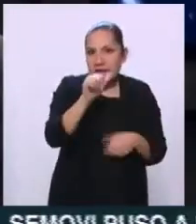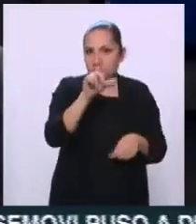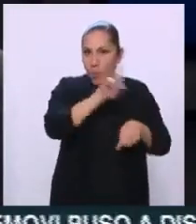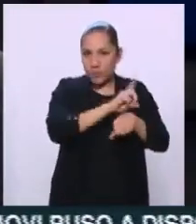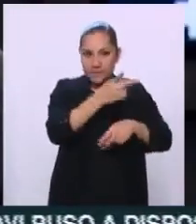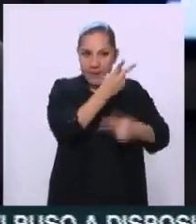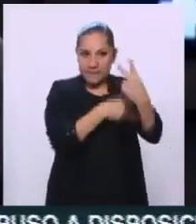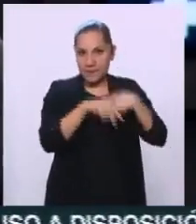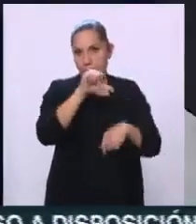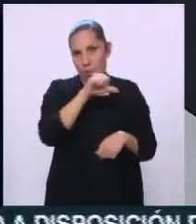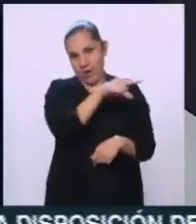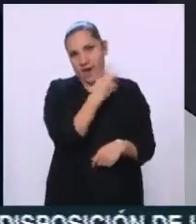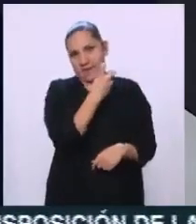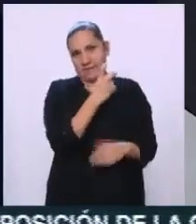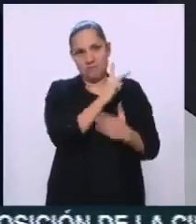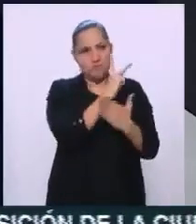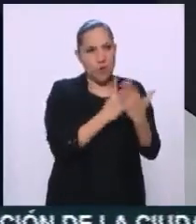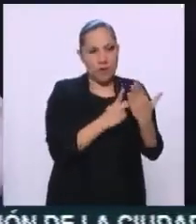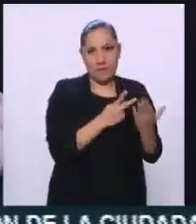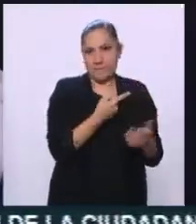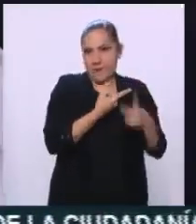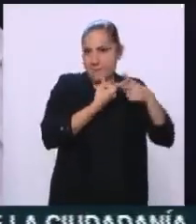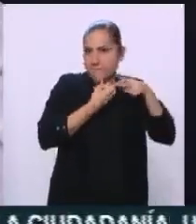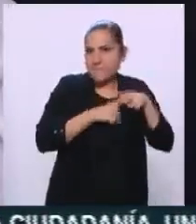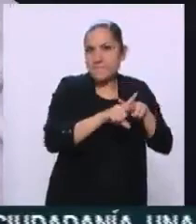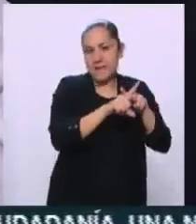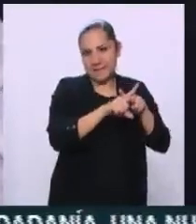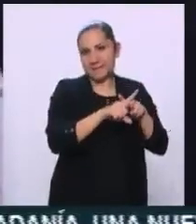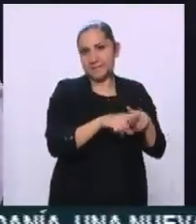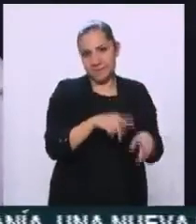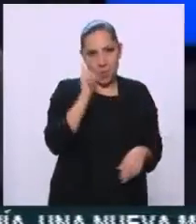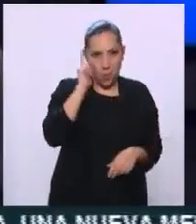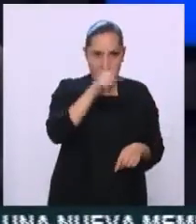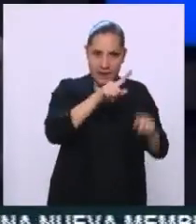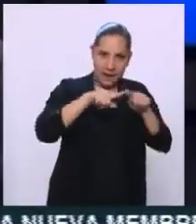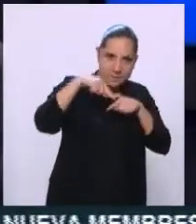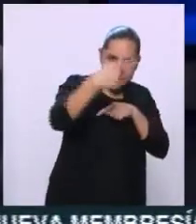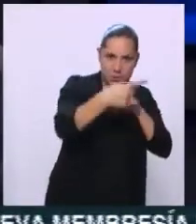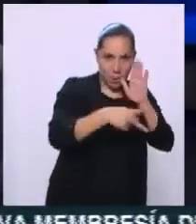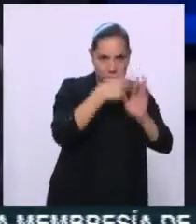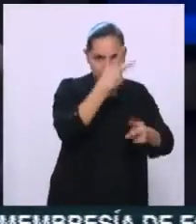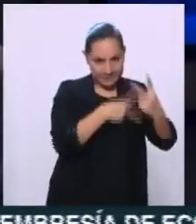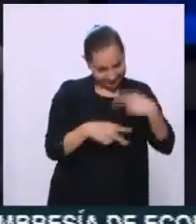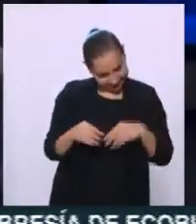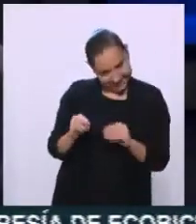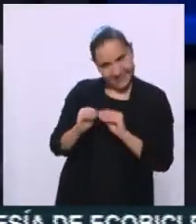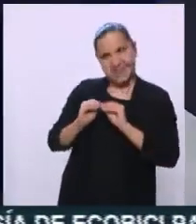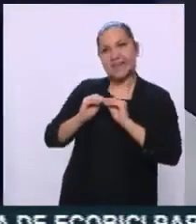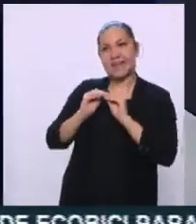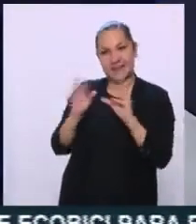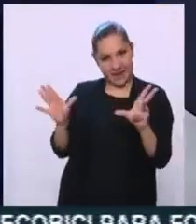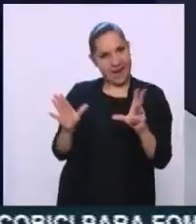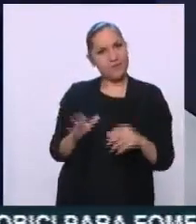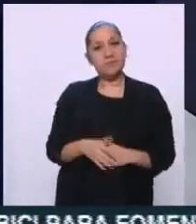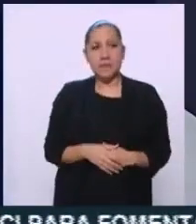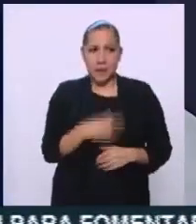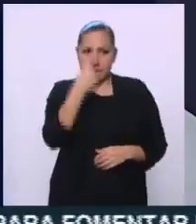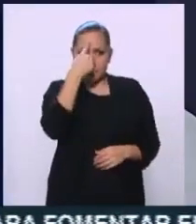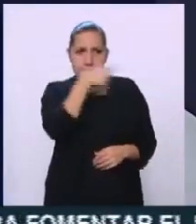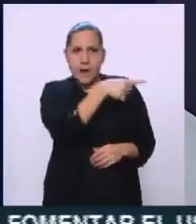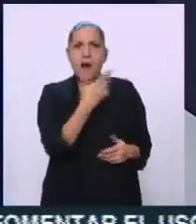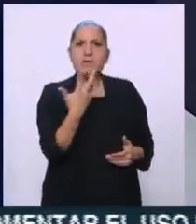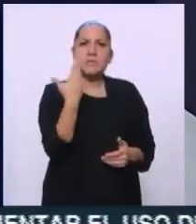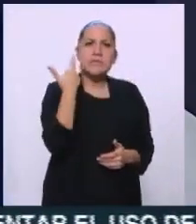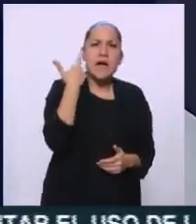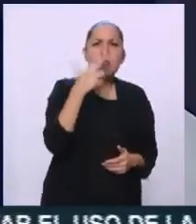viene... Wow. ¿Y cuándo regresas? Tienes que regresar cada tanto. Claro que sí. Sí. Hablar sobre el papel de los medios públicos